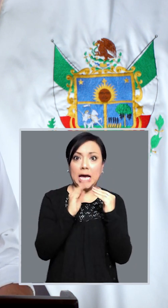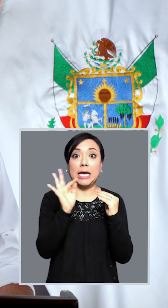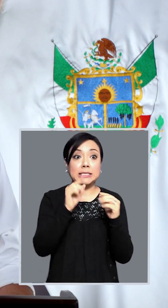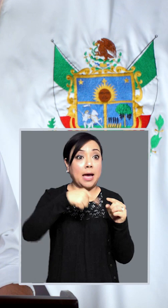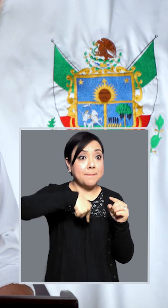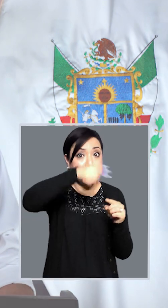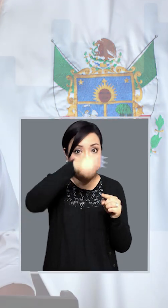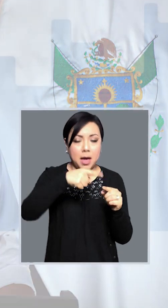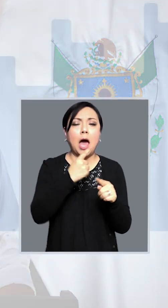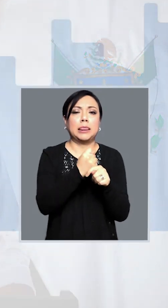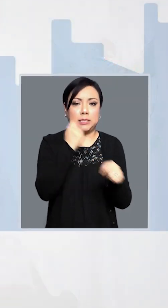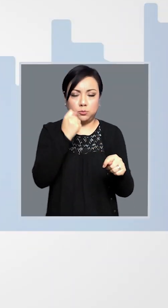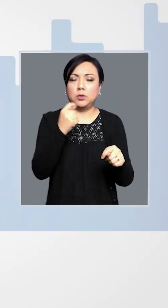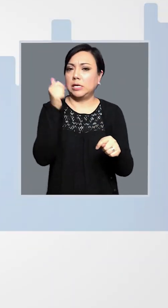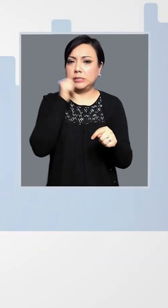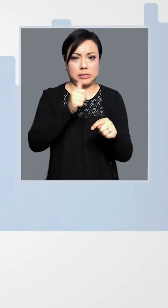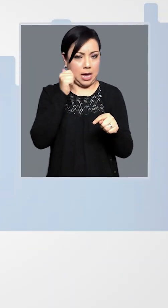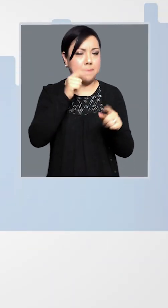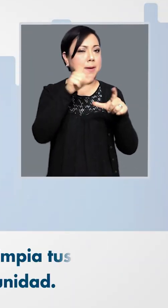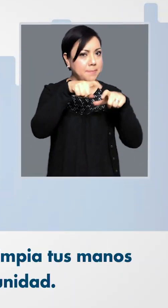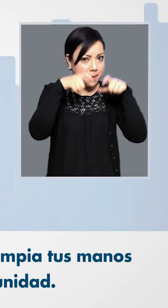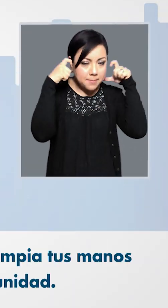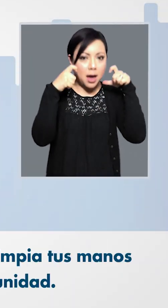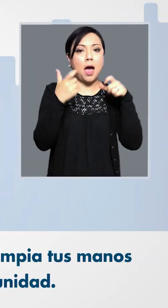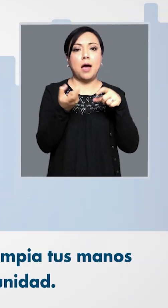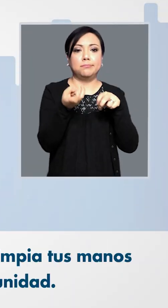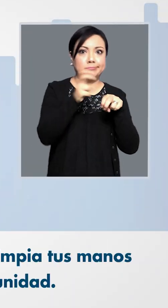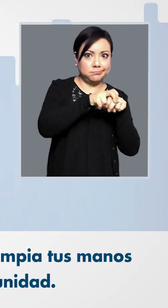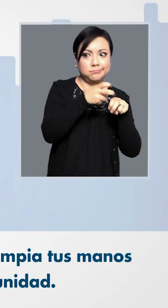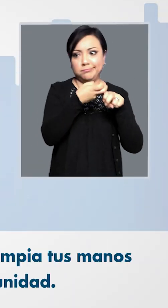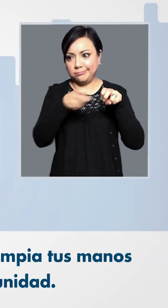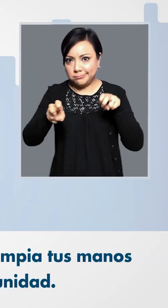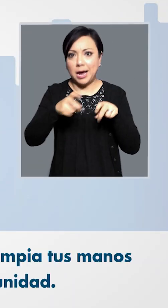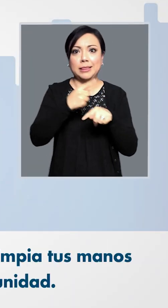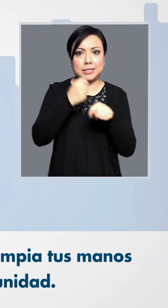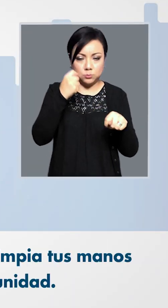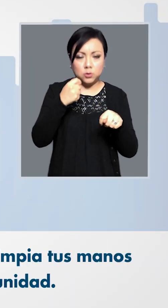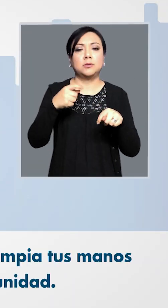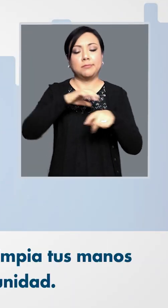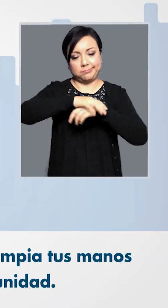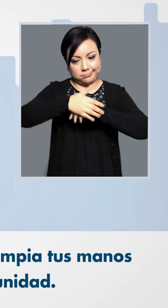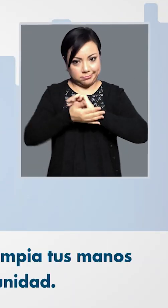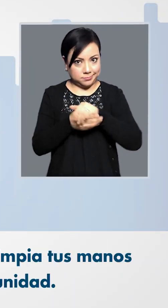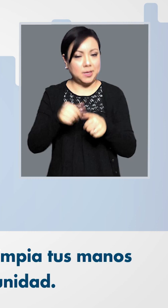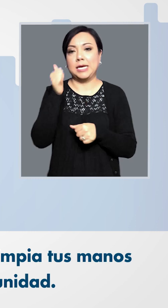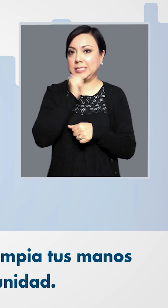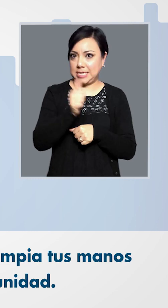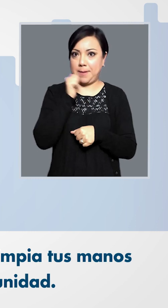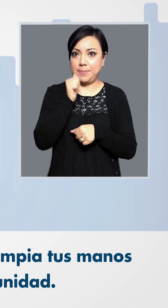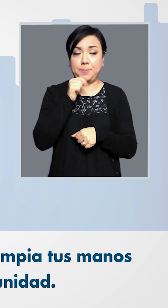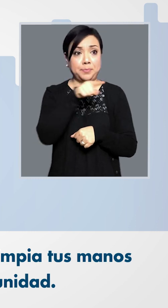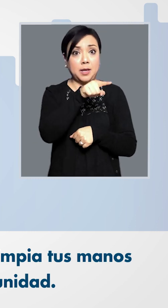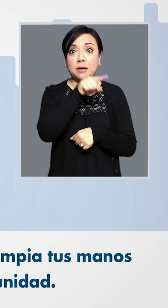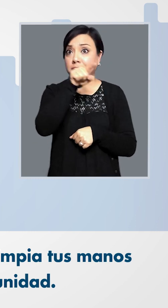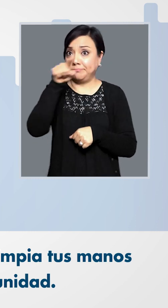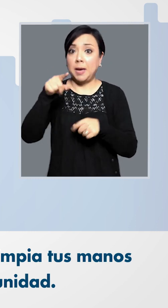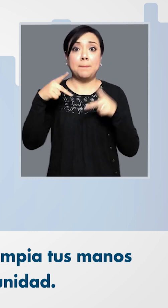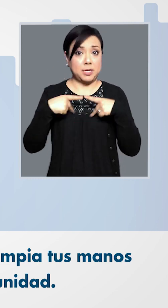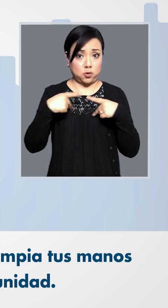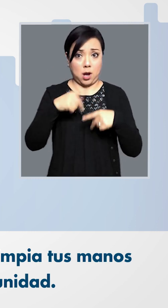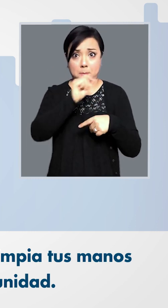a tu domicilio si necesitas usar transporte público lleva siempre bien puesto el cubreboca limpia tus manos al abordar y al descender de la unidad